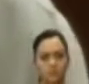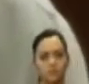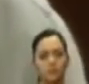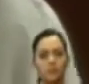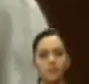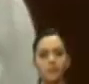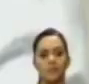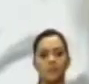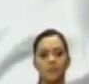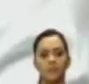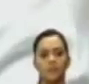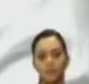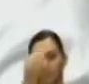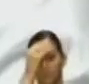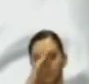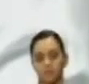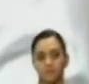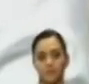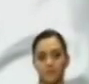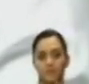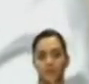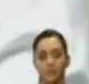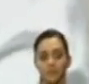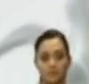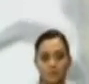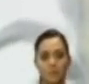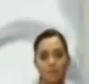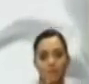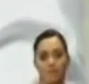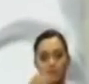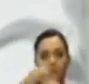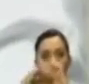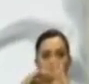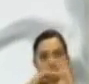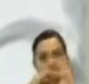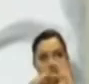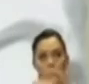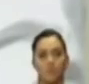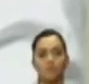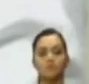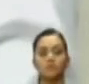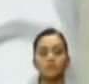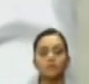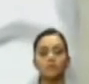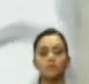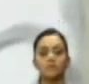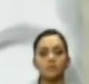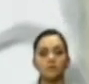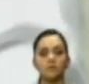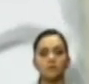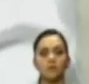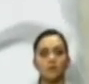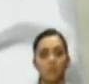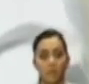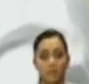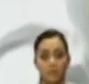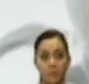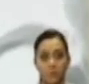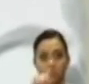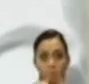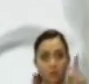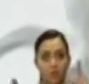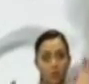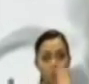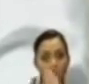Buenas tardes, señor presidente. Autoridades, compañeros. Señor presidente, para muchos miembros de la oposición